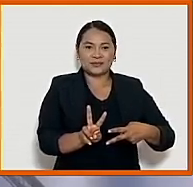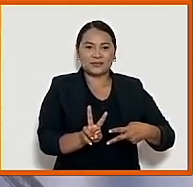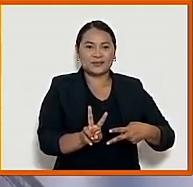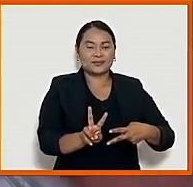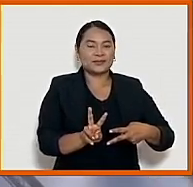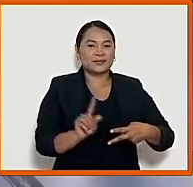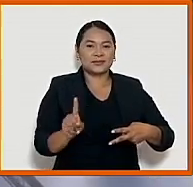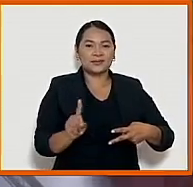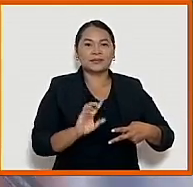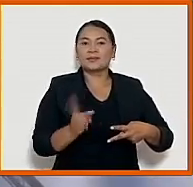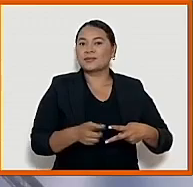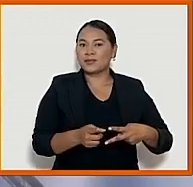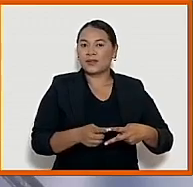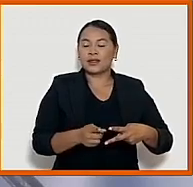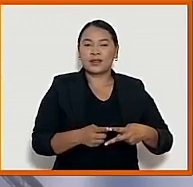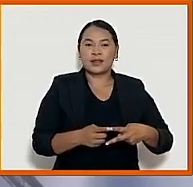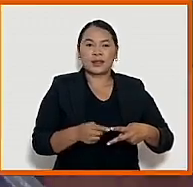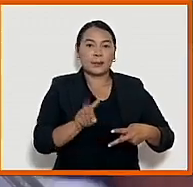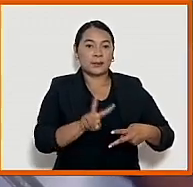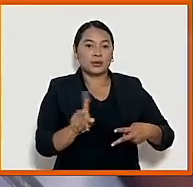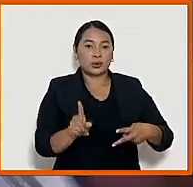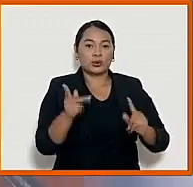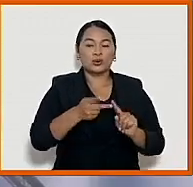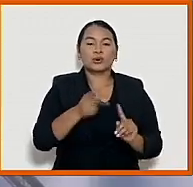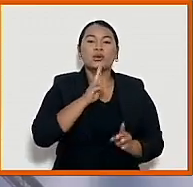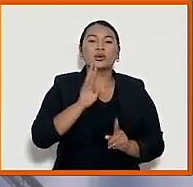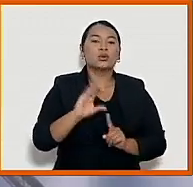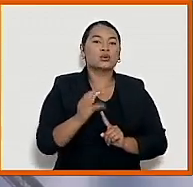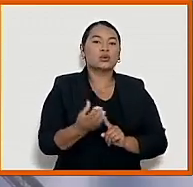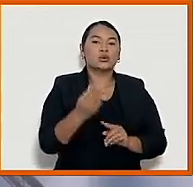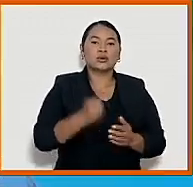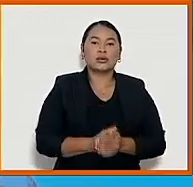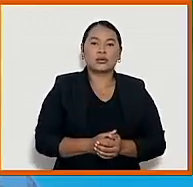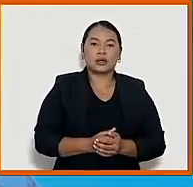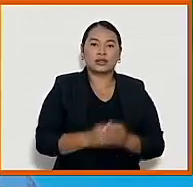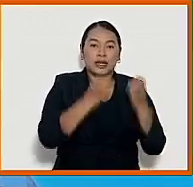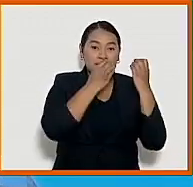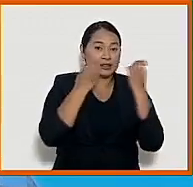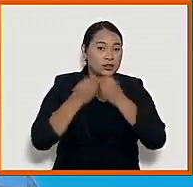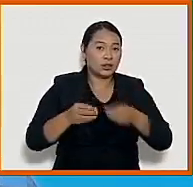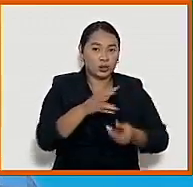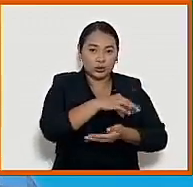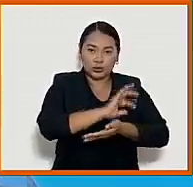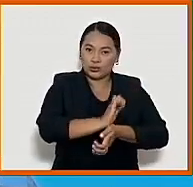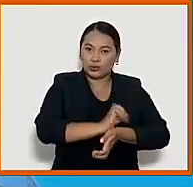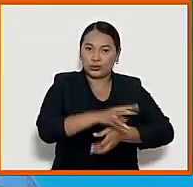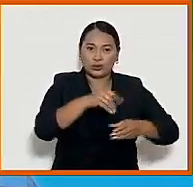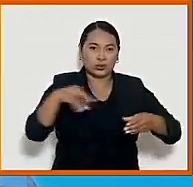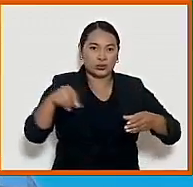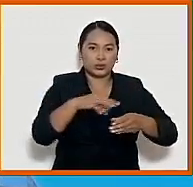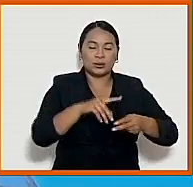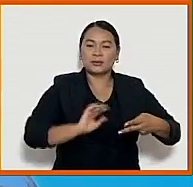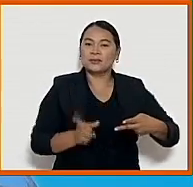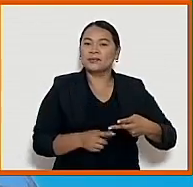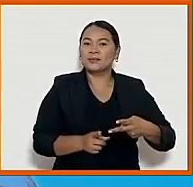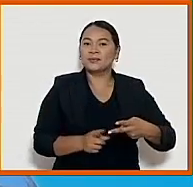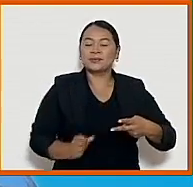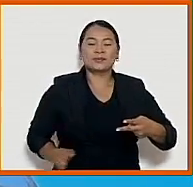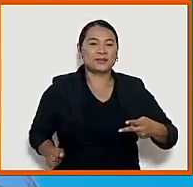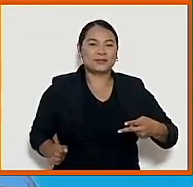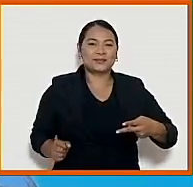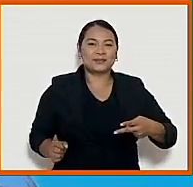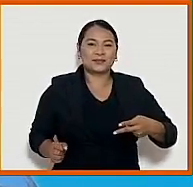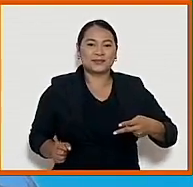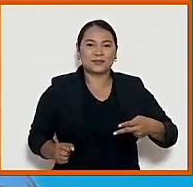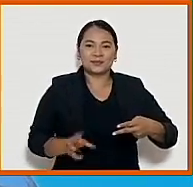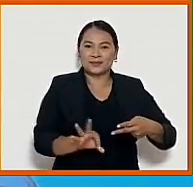El 1. Primer número ganador, 21. Con su catrachada, el lote loco. Segundo número ganador, su primer dígito es...